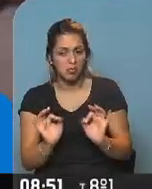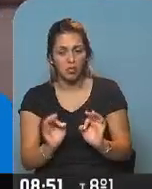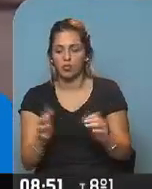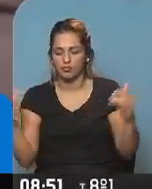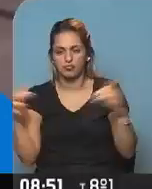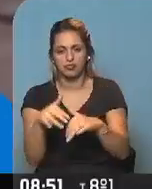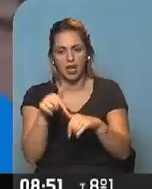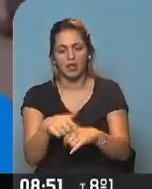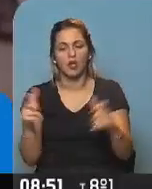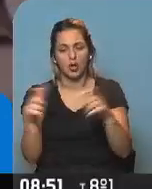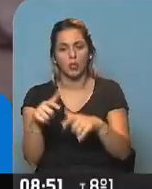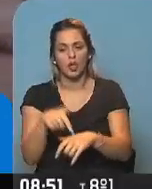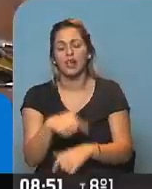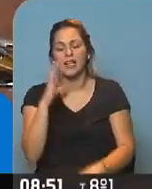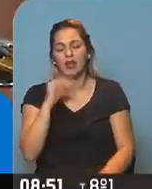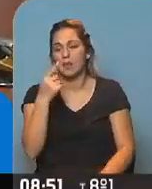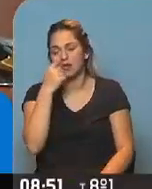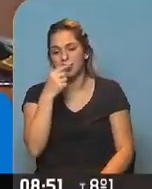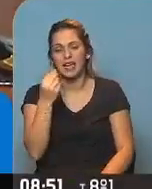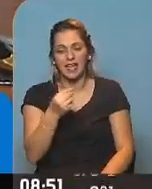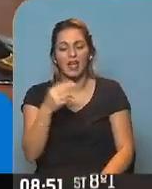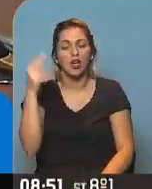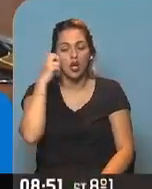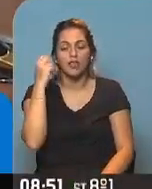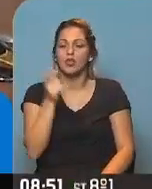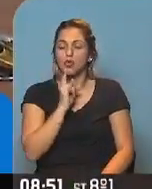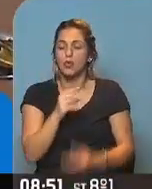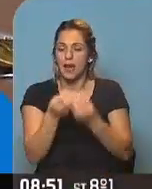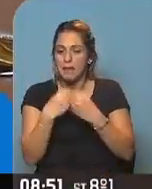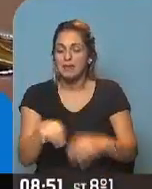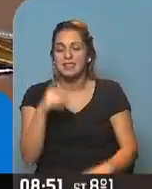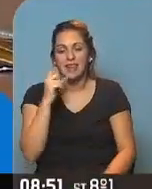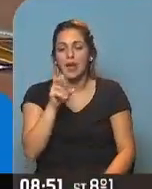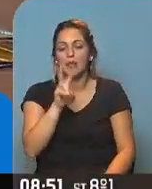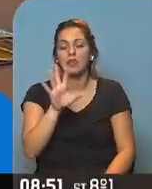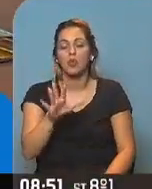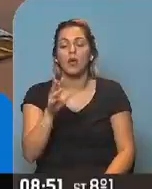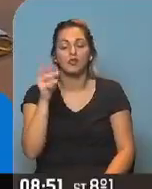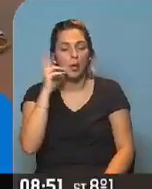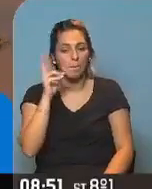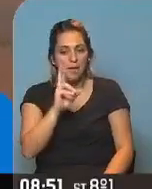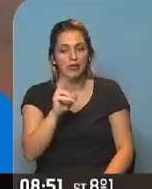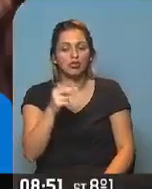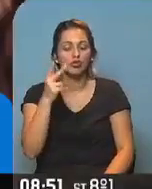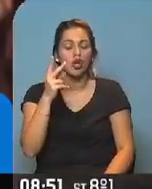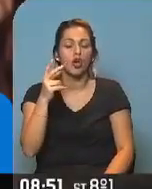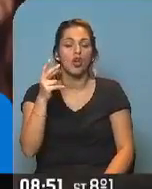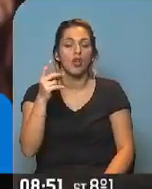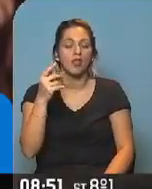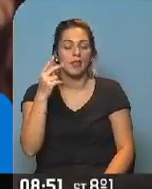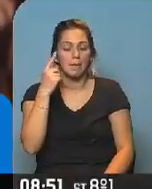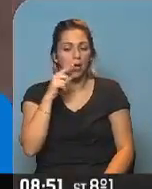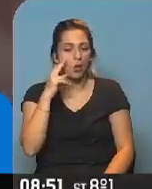algo que es muy interesante es que el congreso de tucumán comienza a sesionar el 24 de marzo del 16 no con lo cual